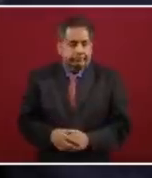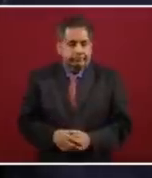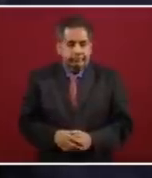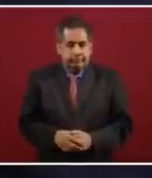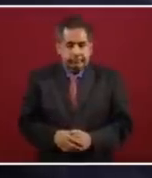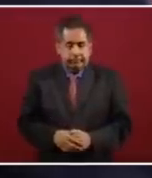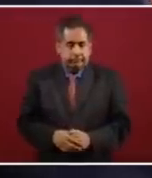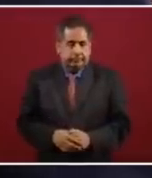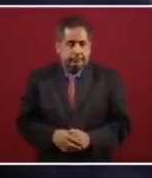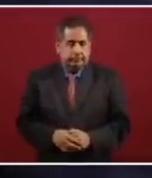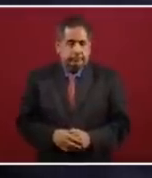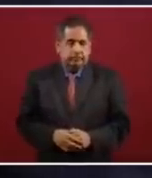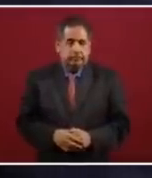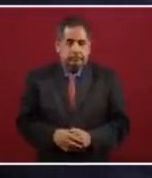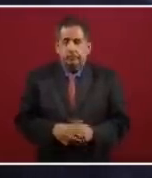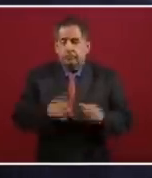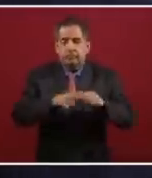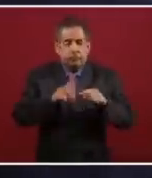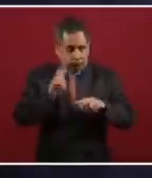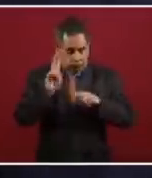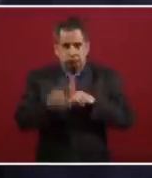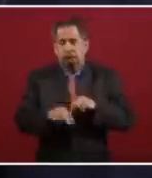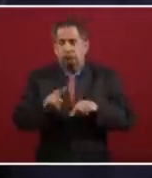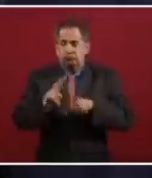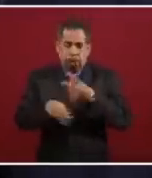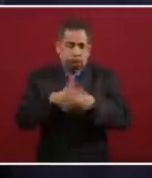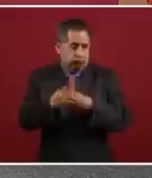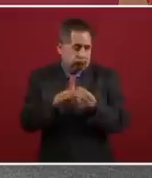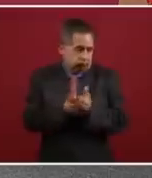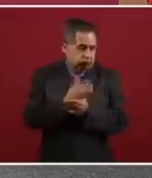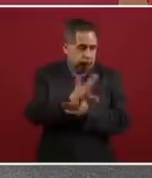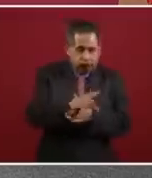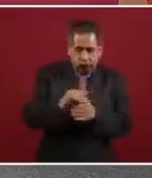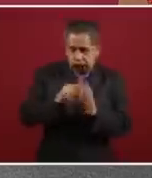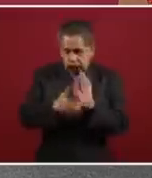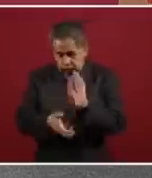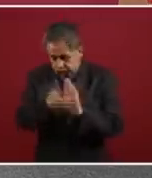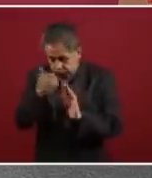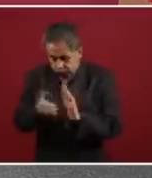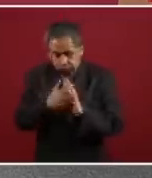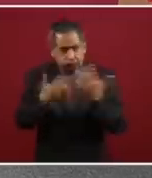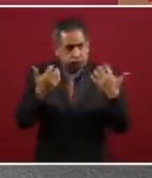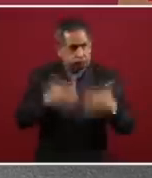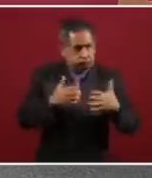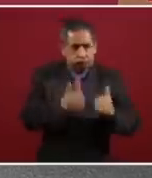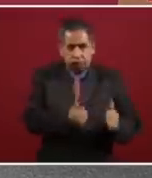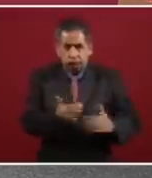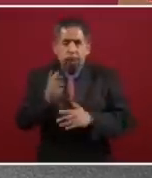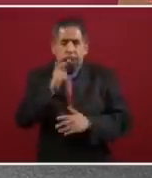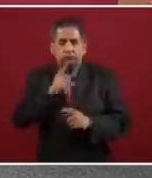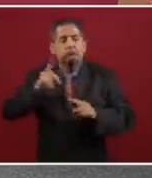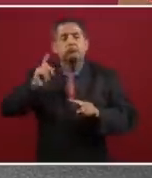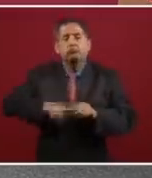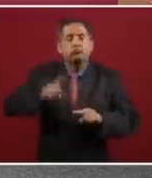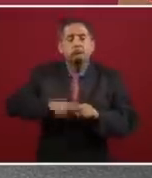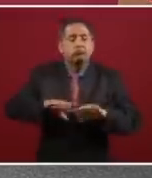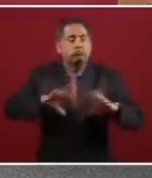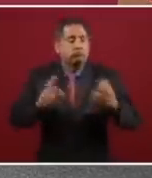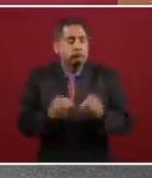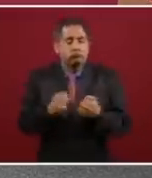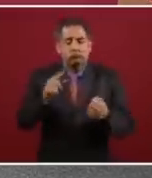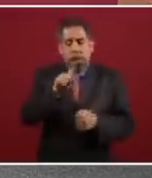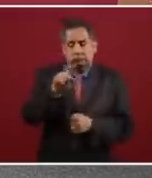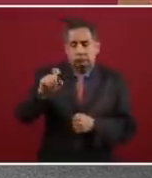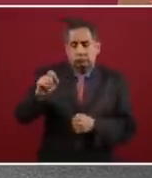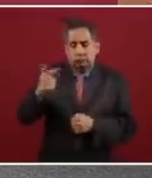en la inversión, en la exploración, en la producción de petróleo, de las 107 empresas,